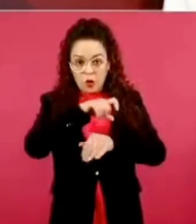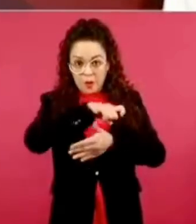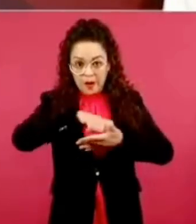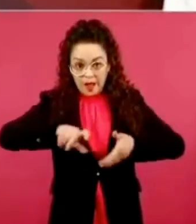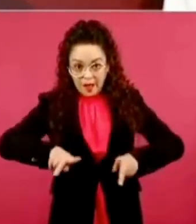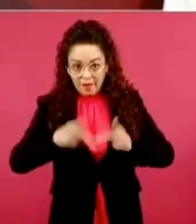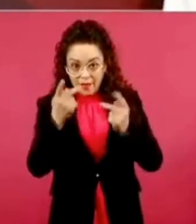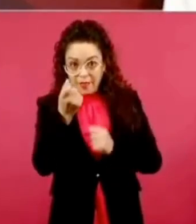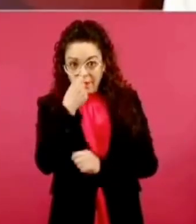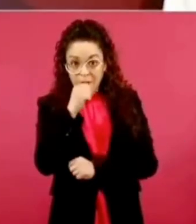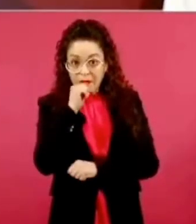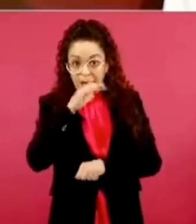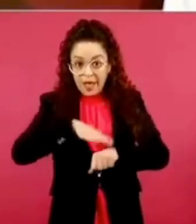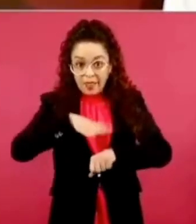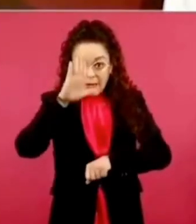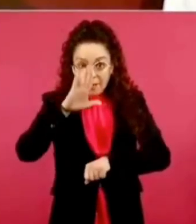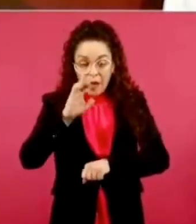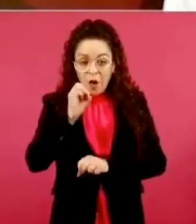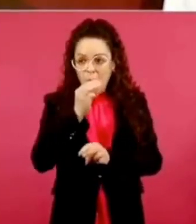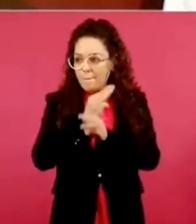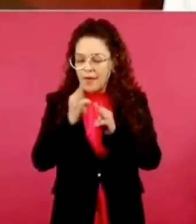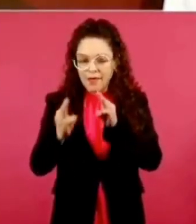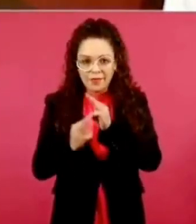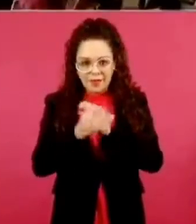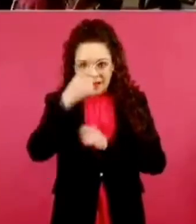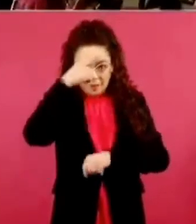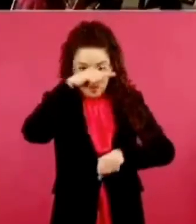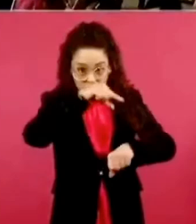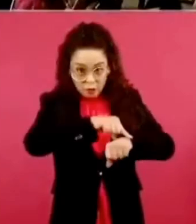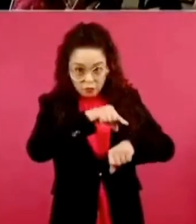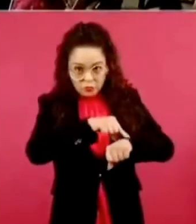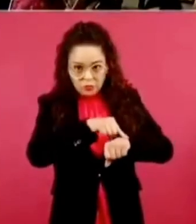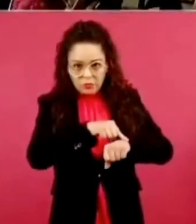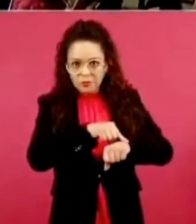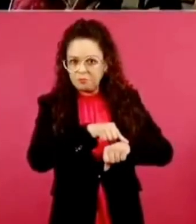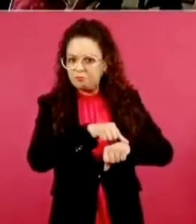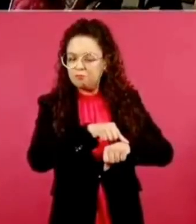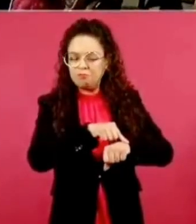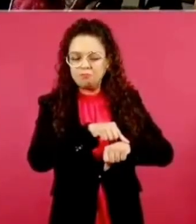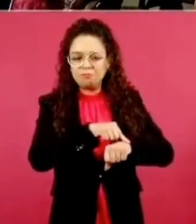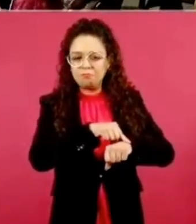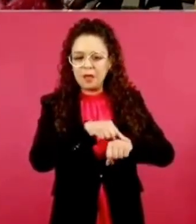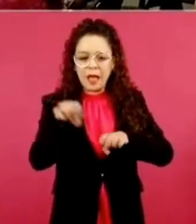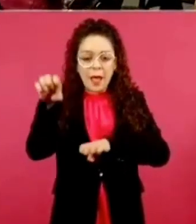medicamentos y de los equipos médicos, que 10 empresas